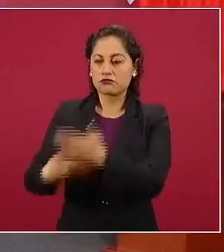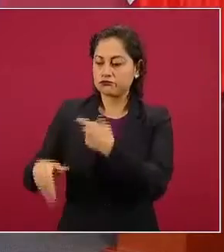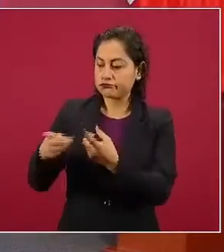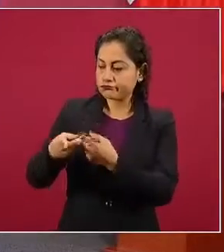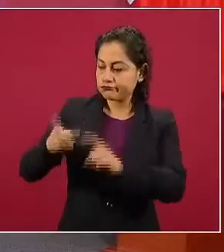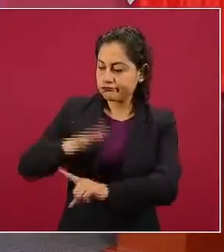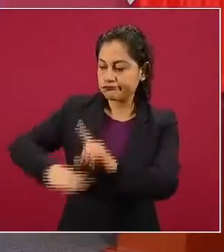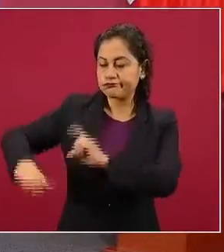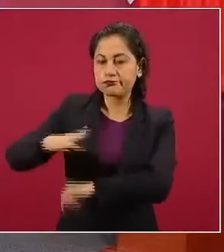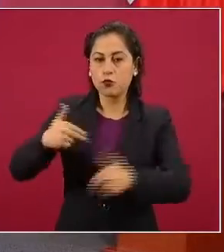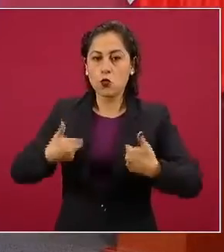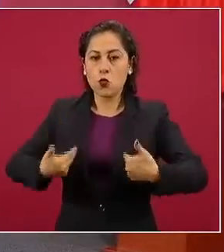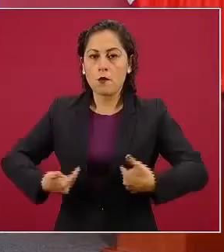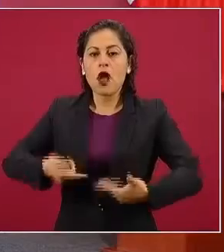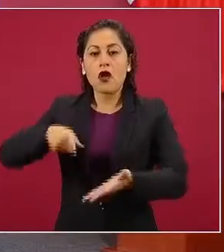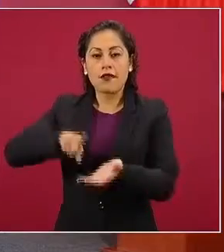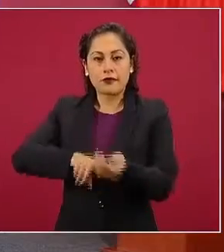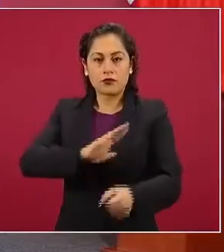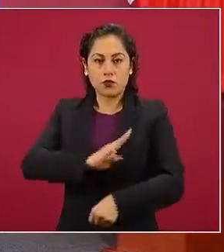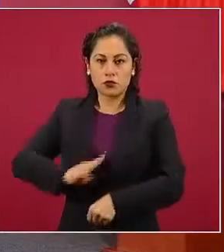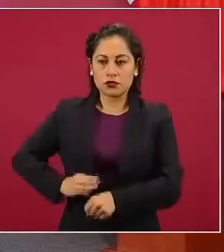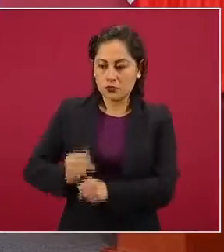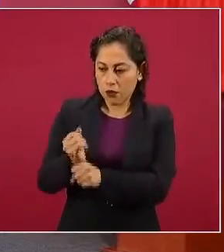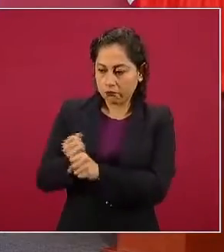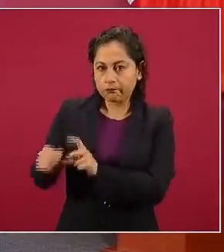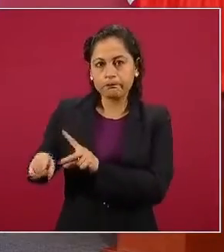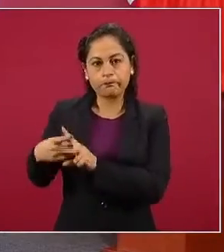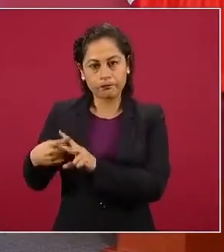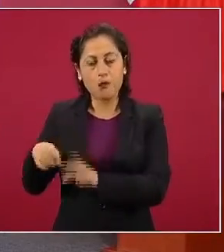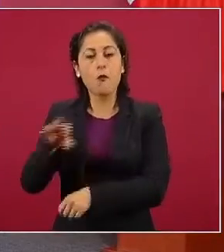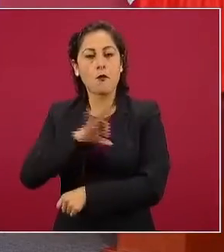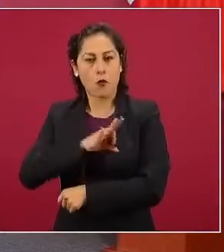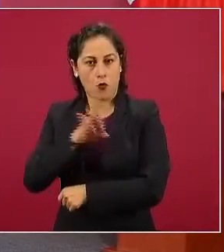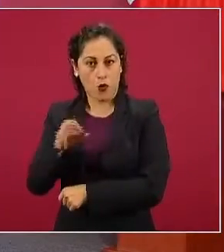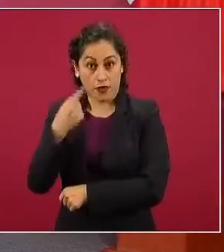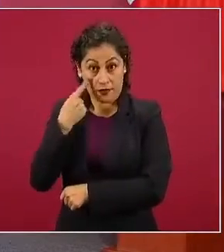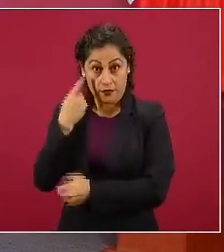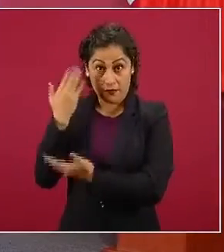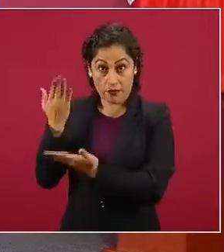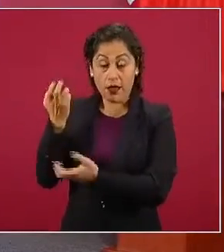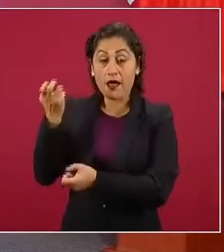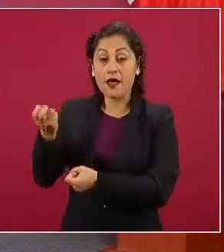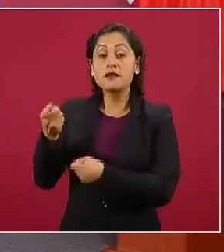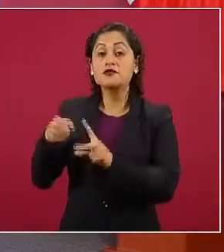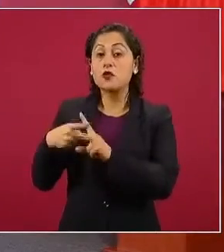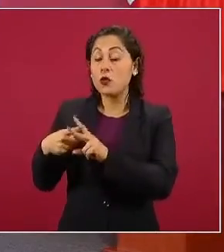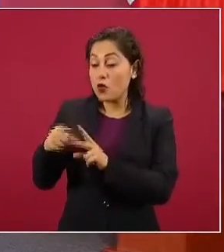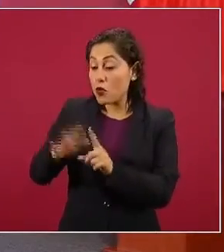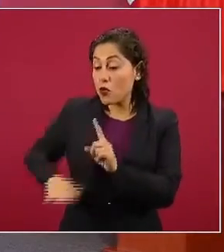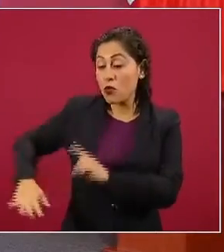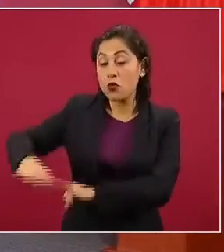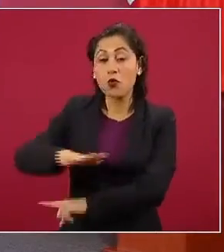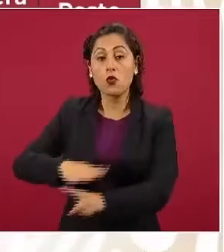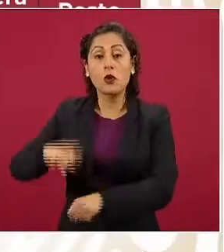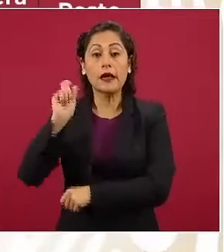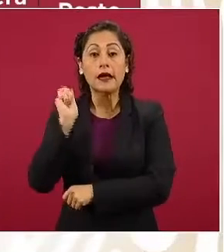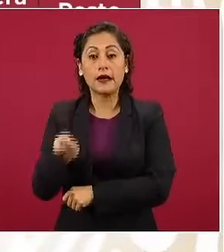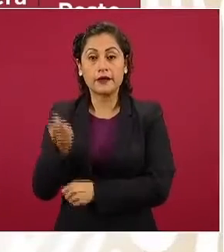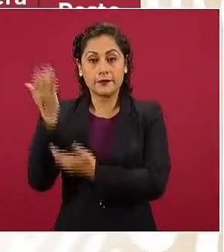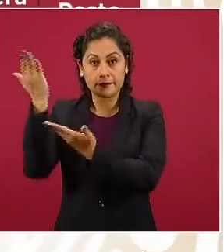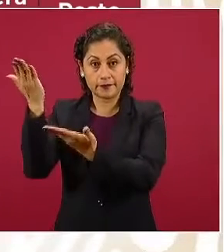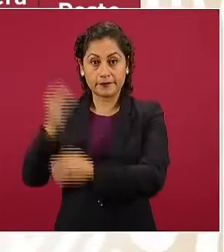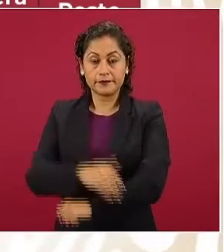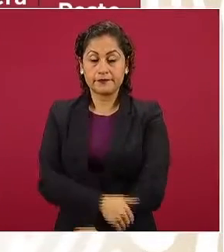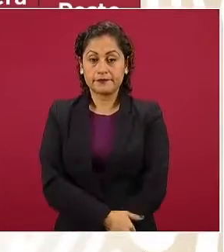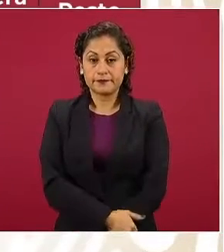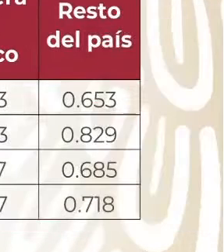nivel de municipio. Y si vemos nosotros en estos indicadores, podrán ustedes notar que para el caso de